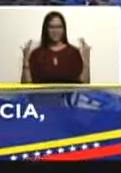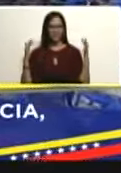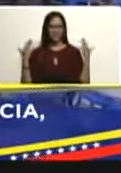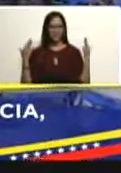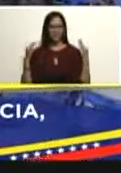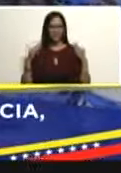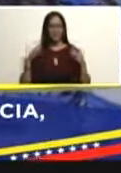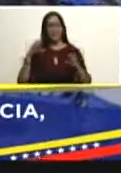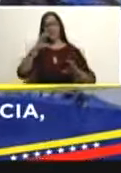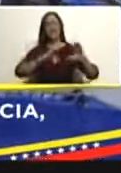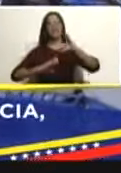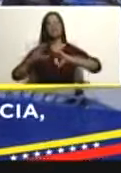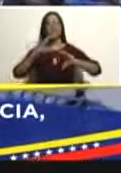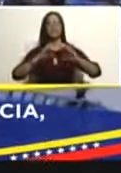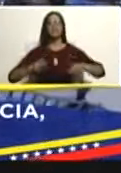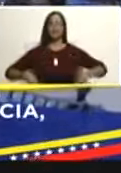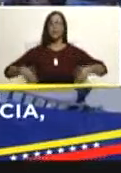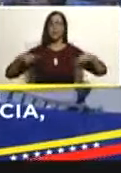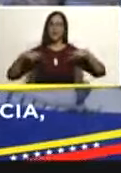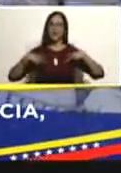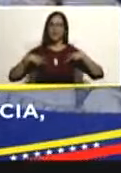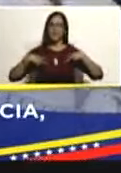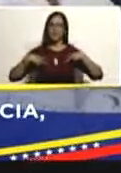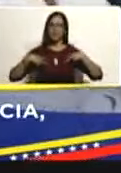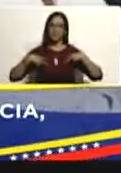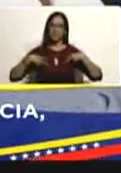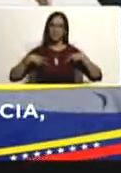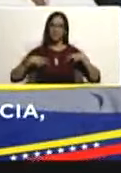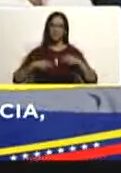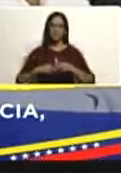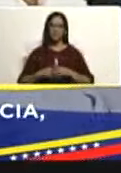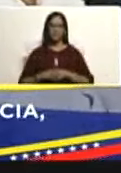La ciencia para la vida.